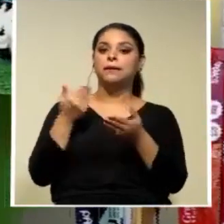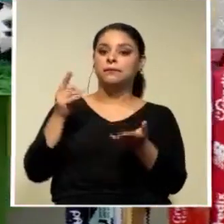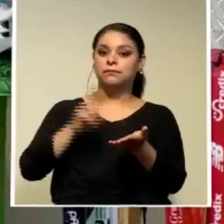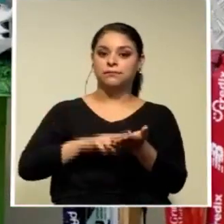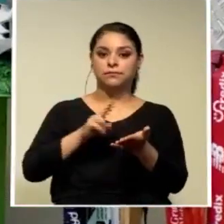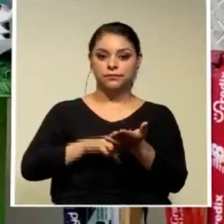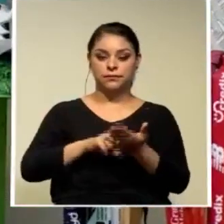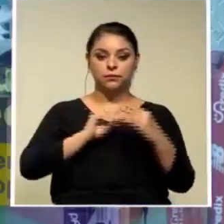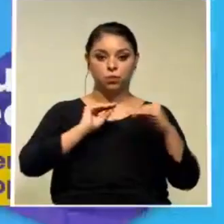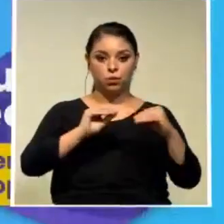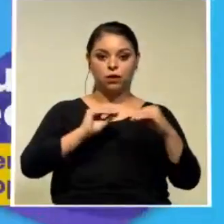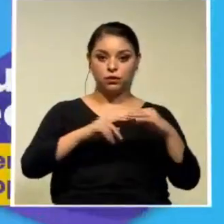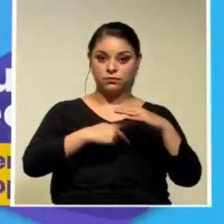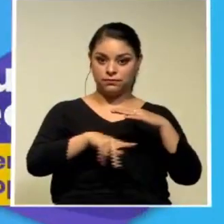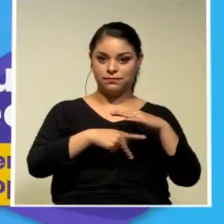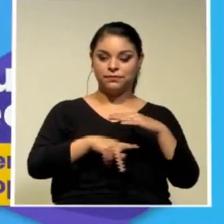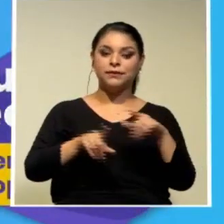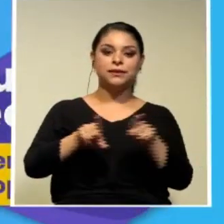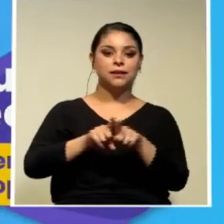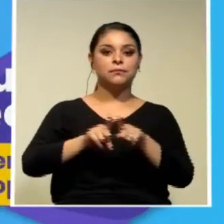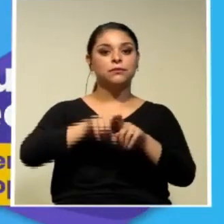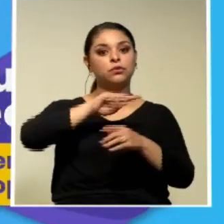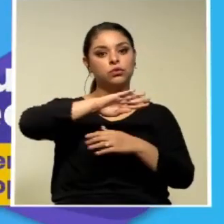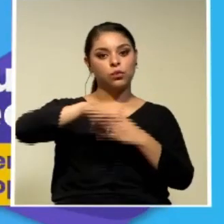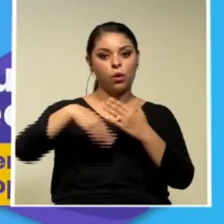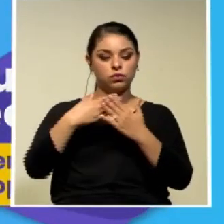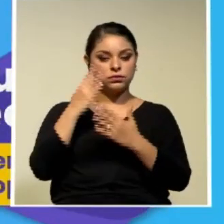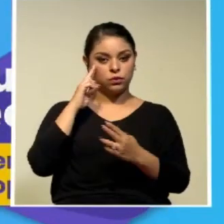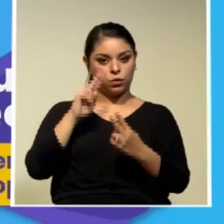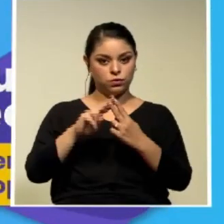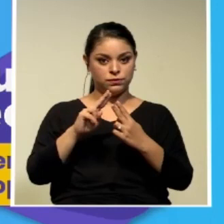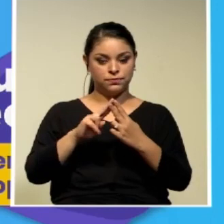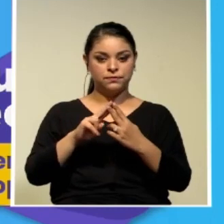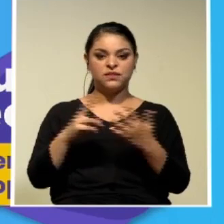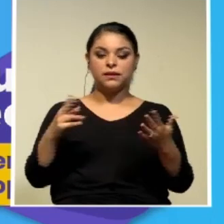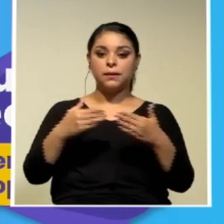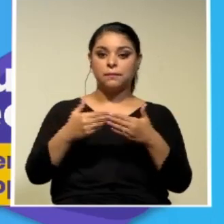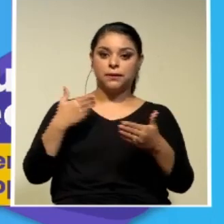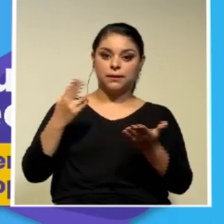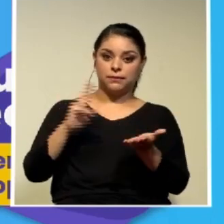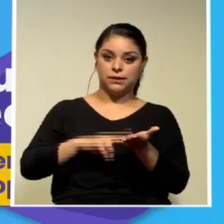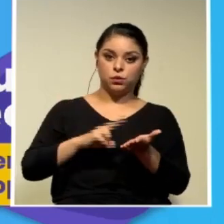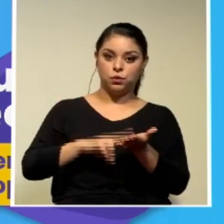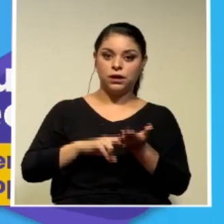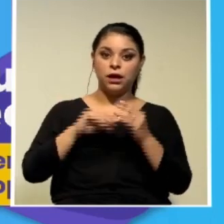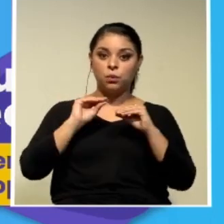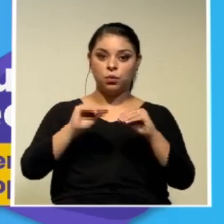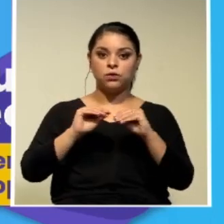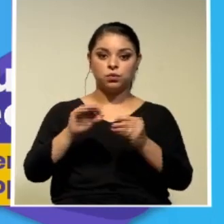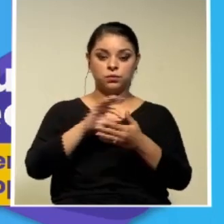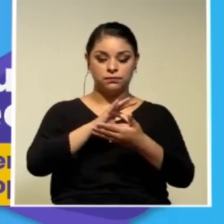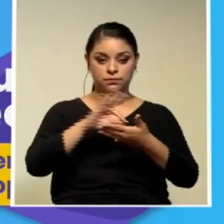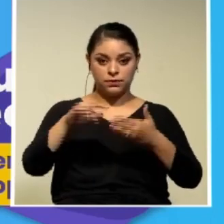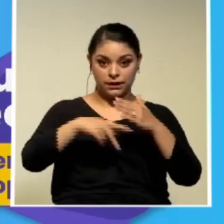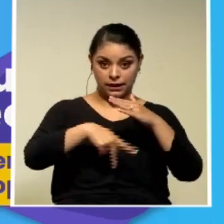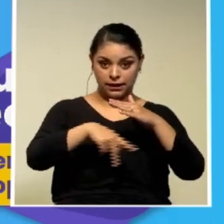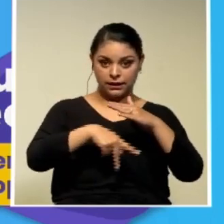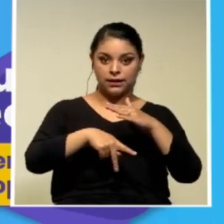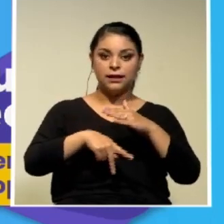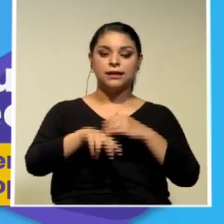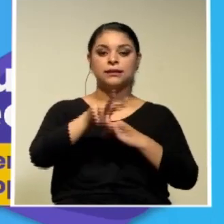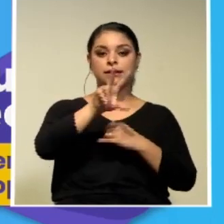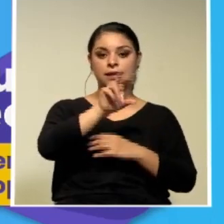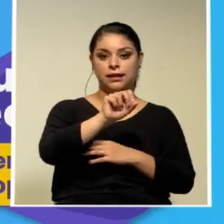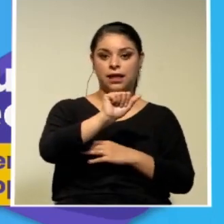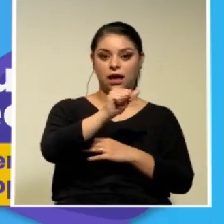de educación preescolar para que todos y todas la puedan conocer. La prematrícula de educación preescolar es del 30 de agosto al 3 de